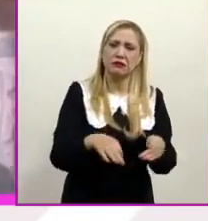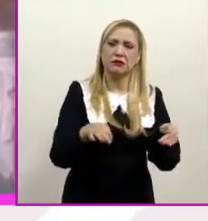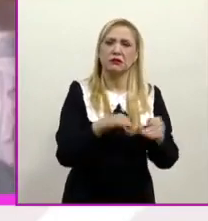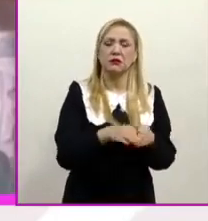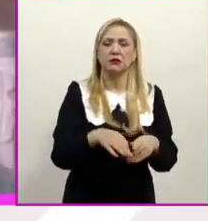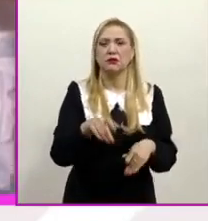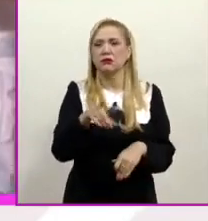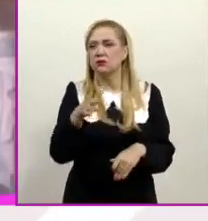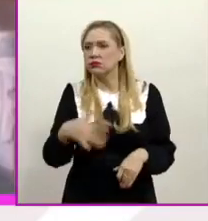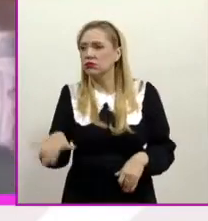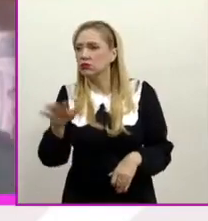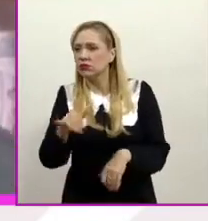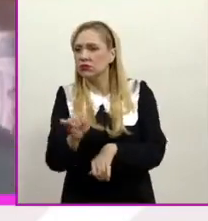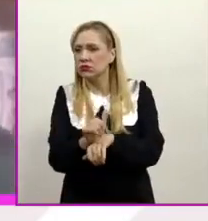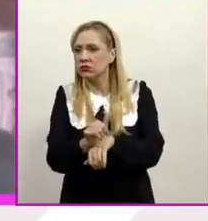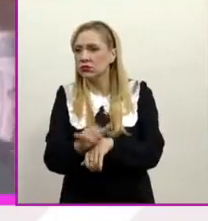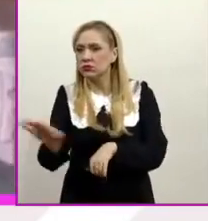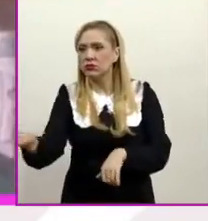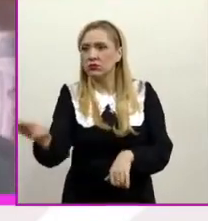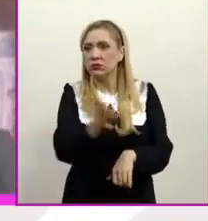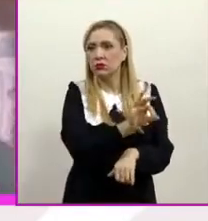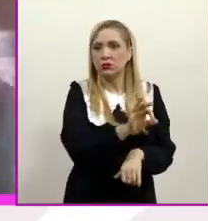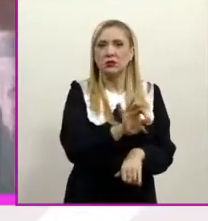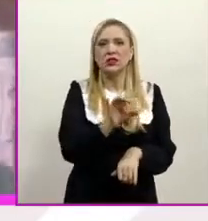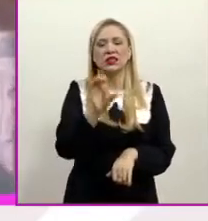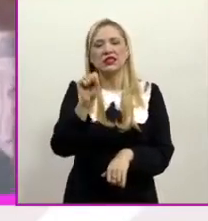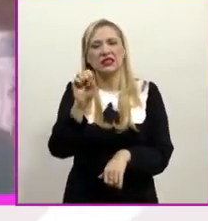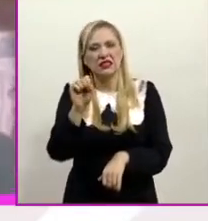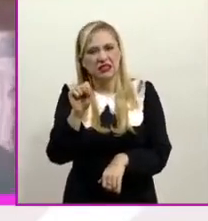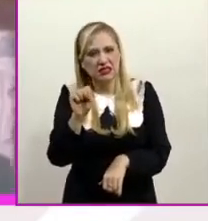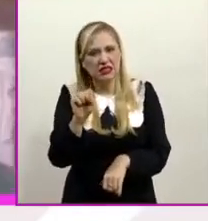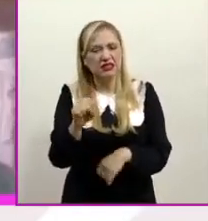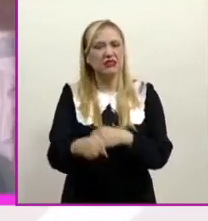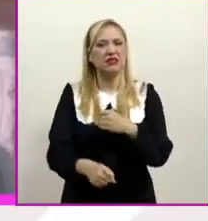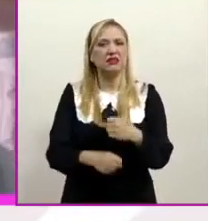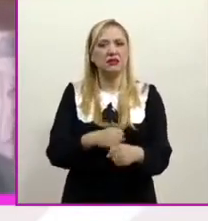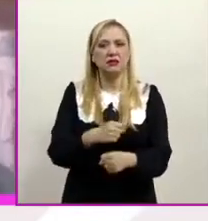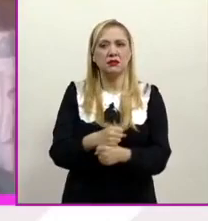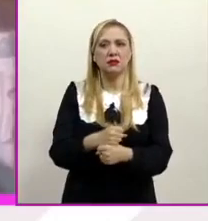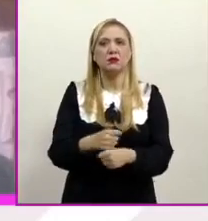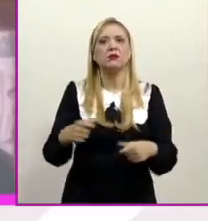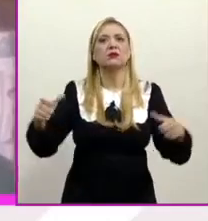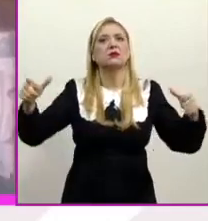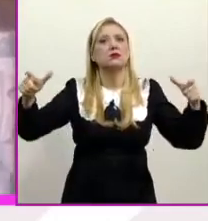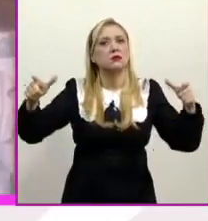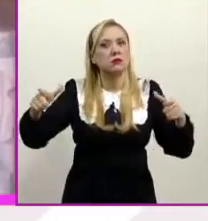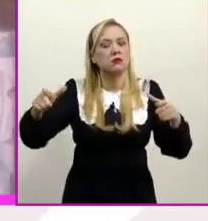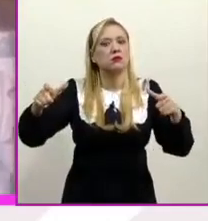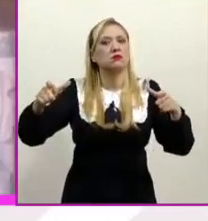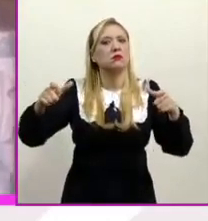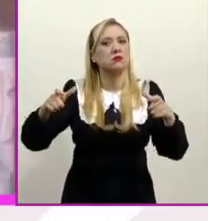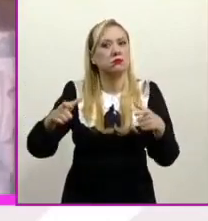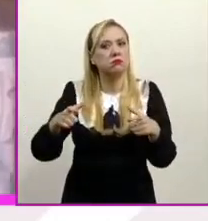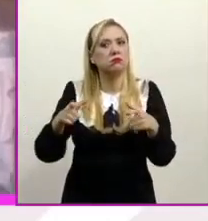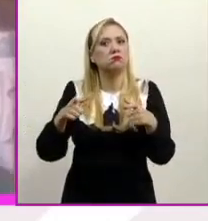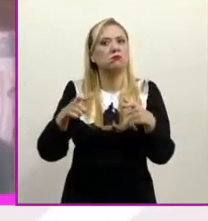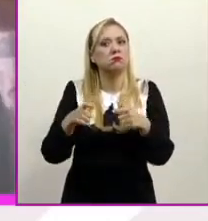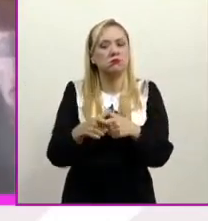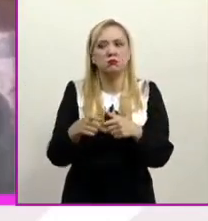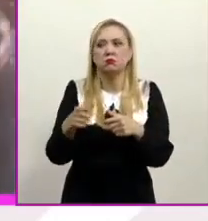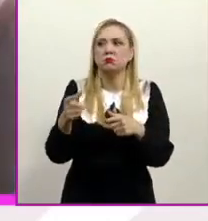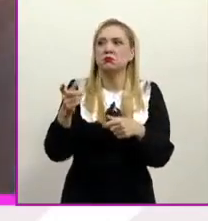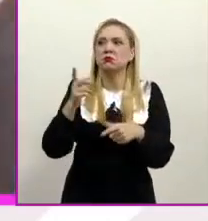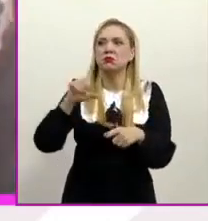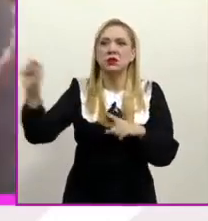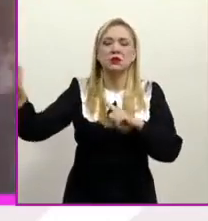actor entre esos rangos de edad, incluso después, actores de 60 años, y las posibilidades se van reduciendo. Y entonces los hombres,